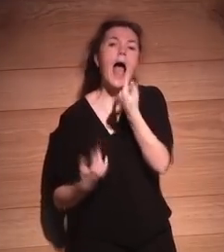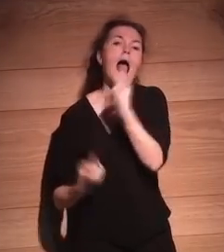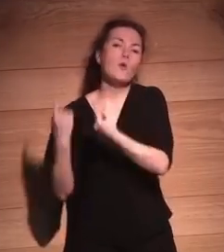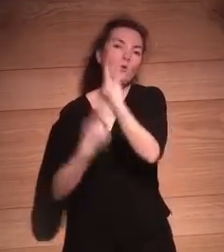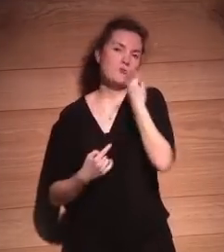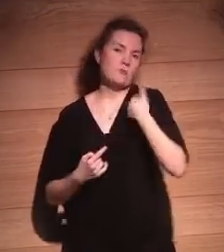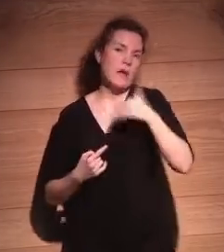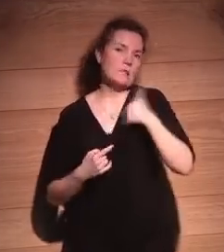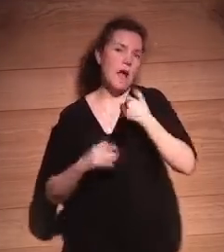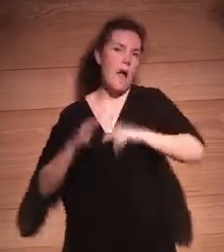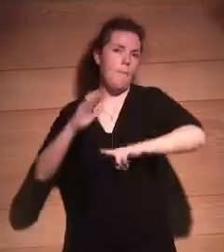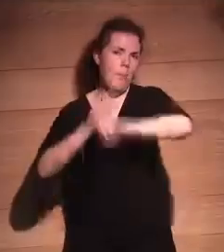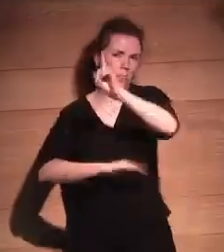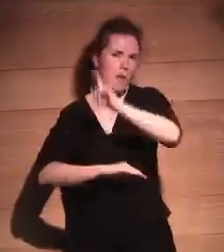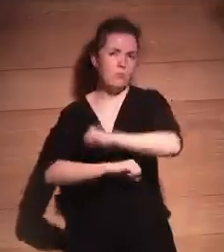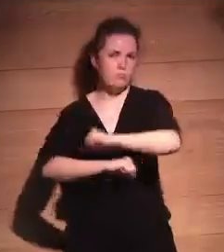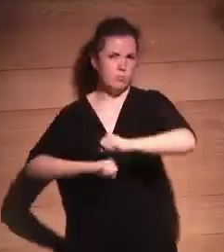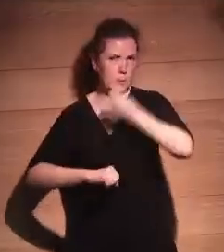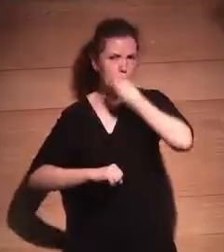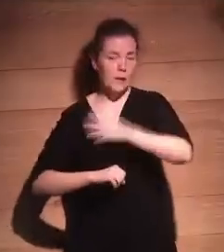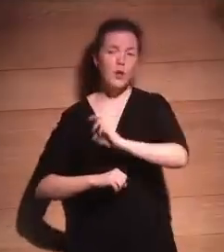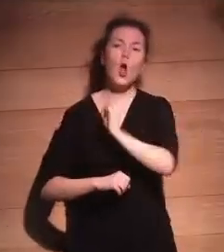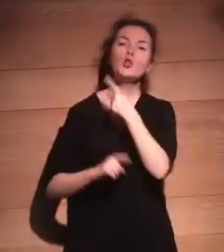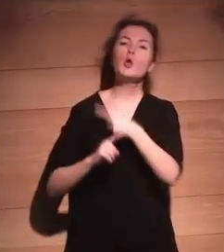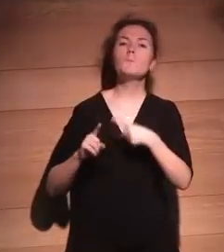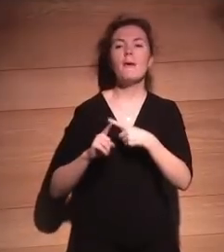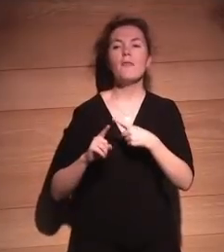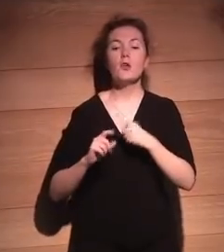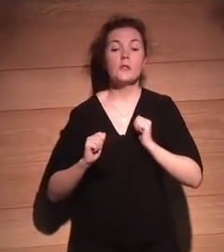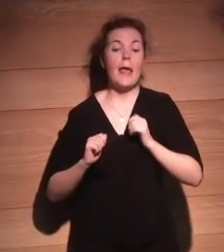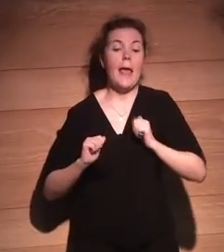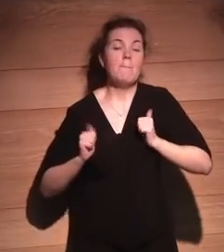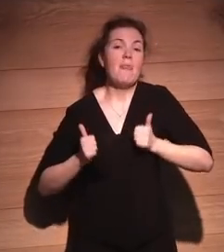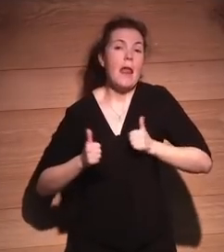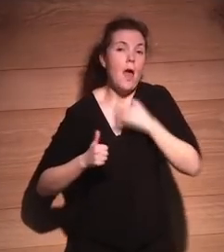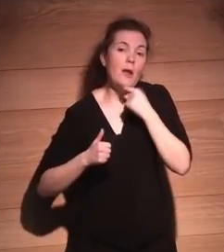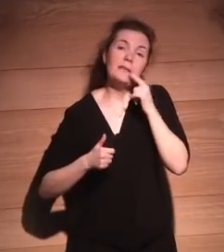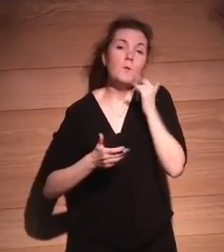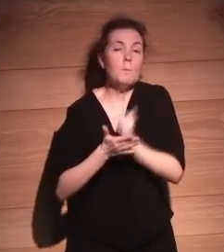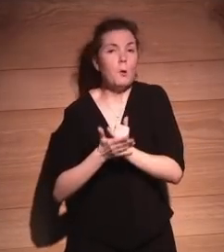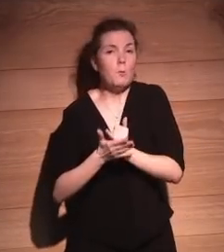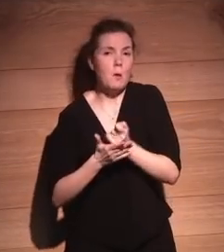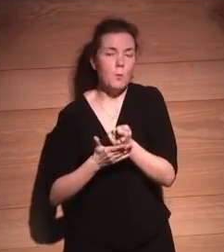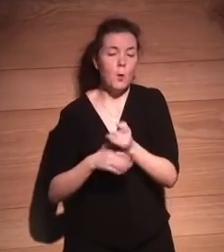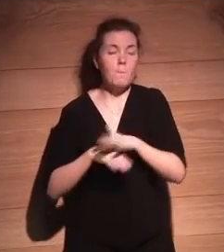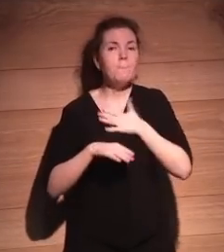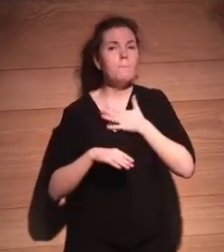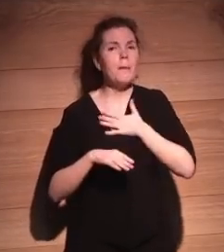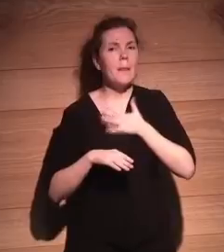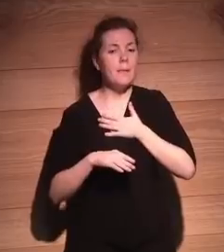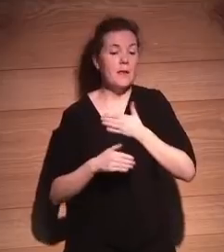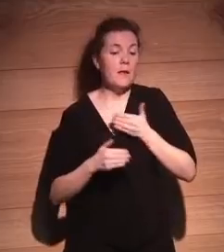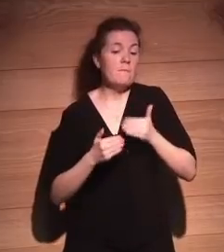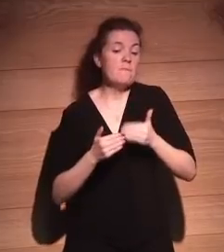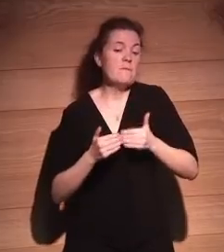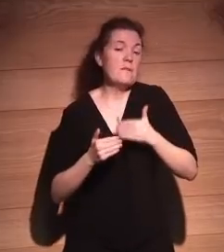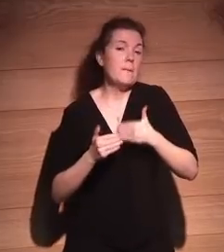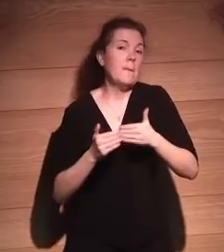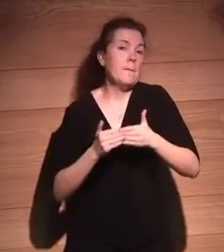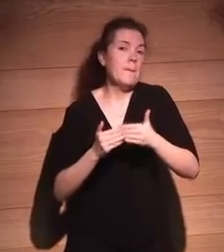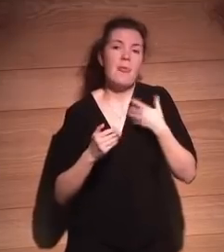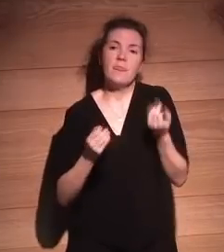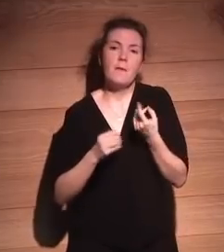que lo tienen ya tremendamente avanzado y consolidado, hay otros que estamos en fase de exploración, y para mí es la próxima frontera que